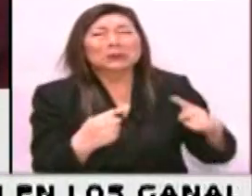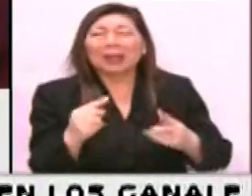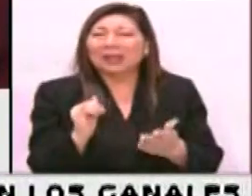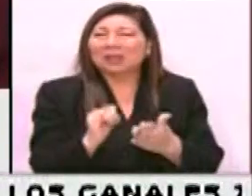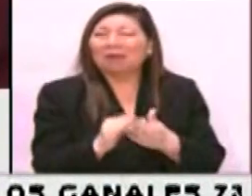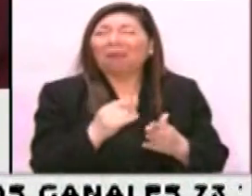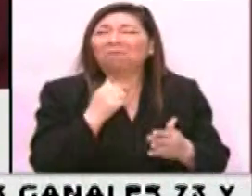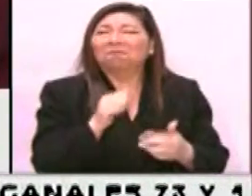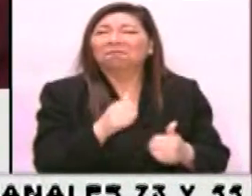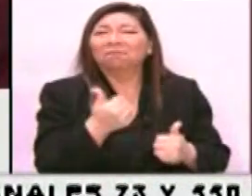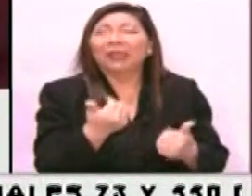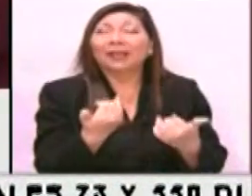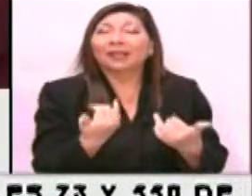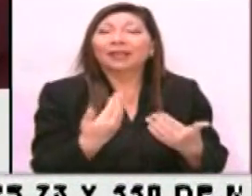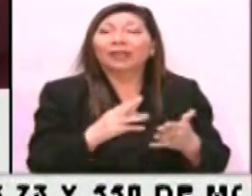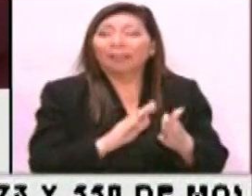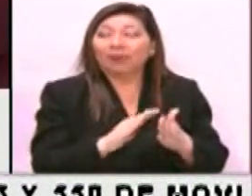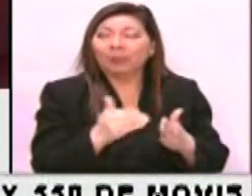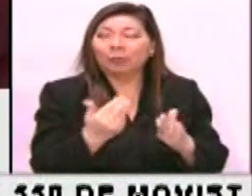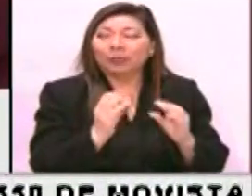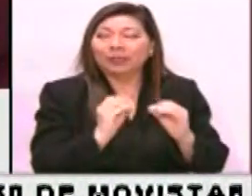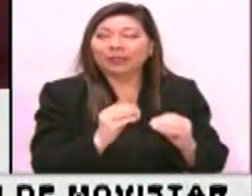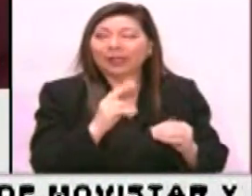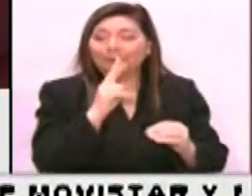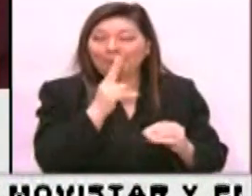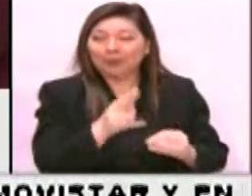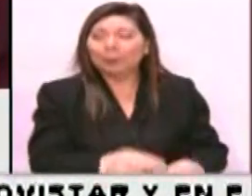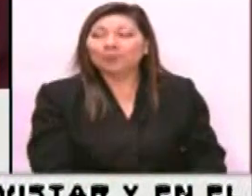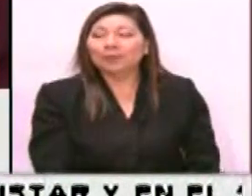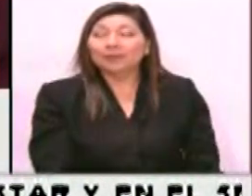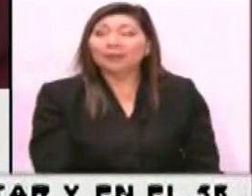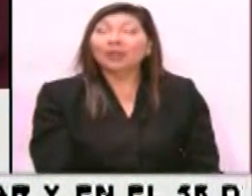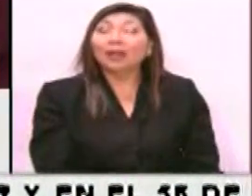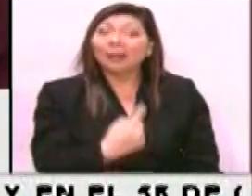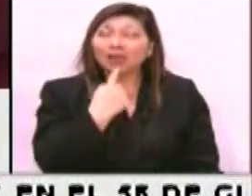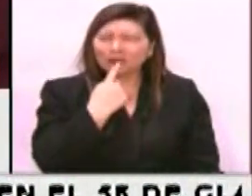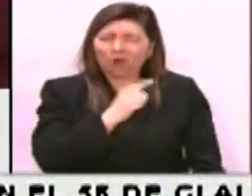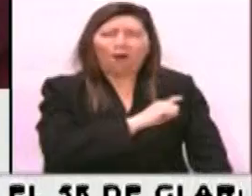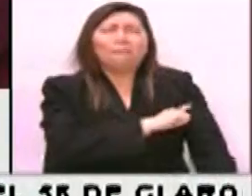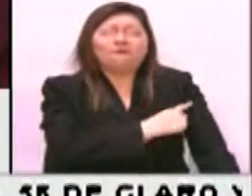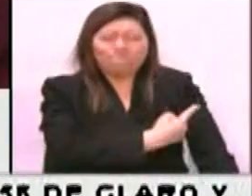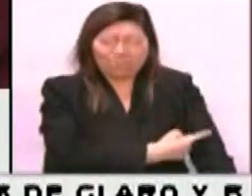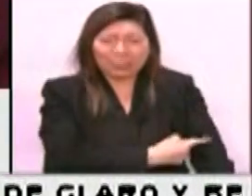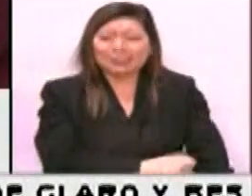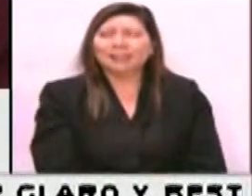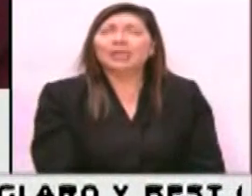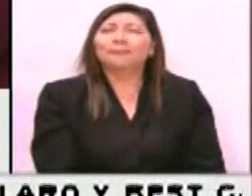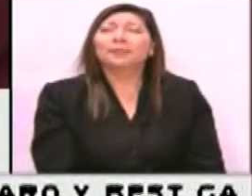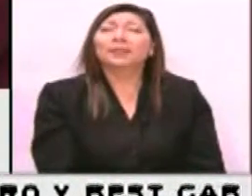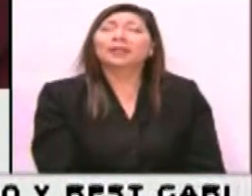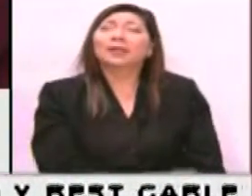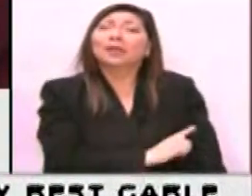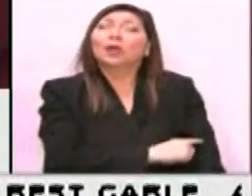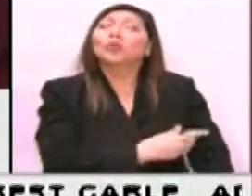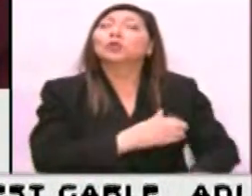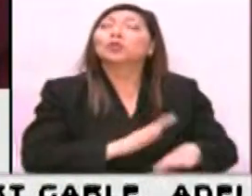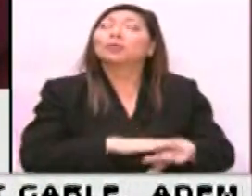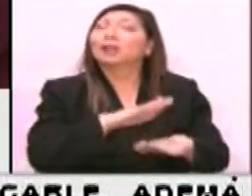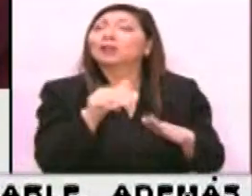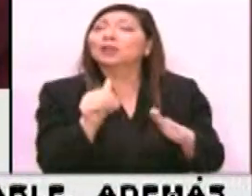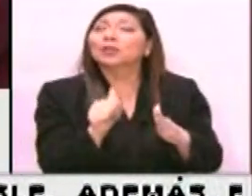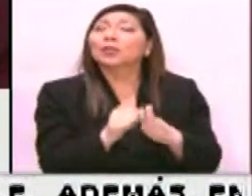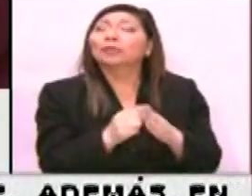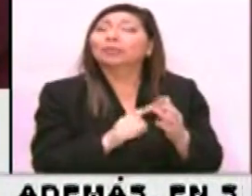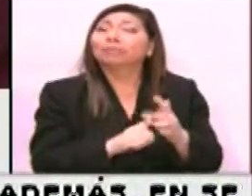evitar las zozobras que se le puede dar al país. Les invoco coraje. Les invoco coraje sobre todo a aquellos